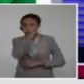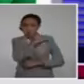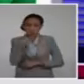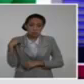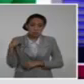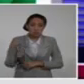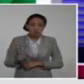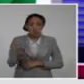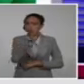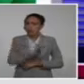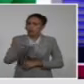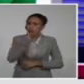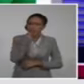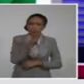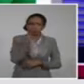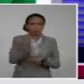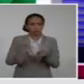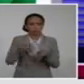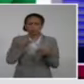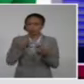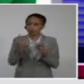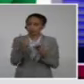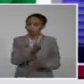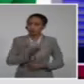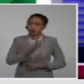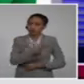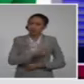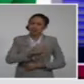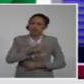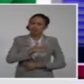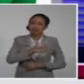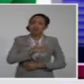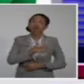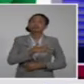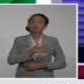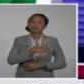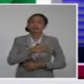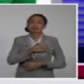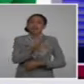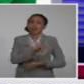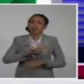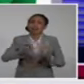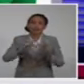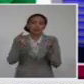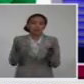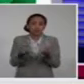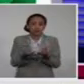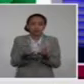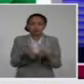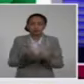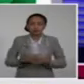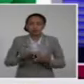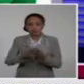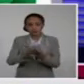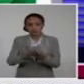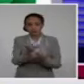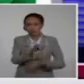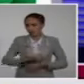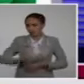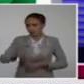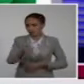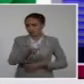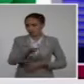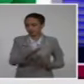se aplicaron. Lo lamentamos mucho y damos las condolencias a sus familiares y amistades. Y